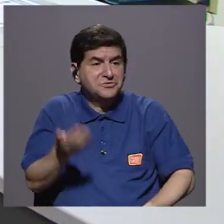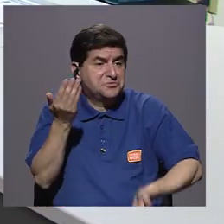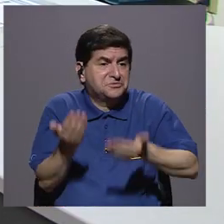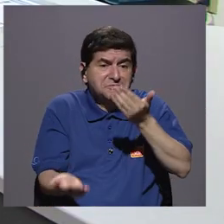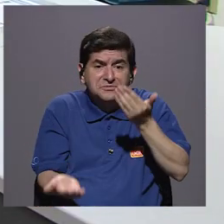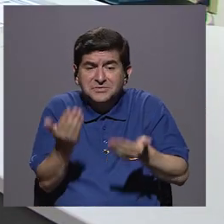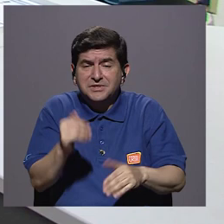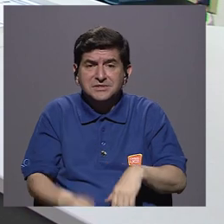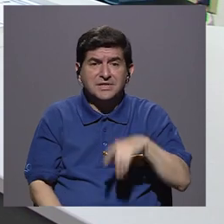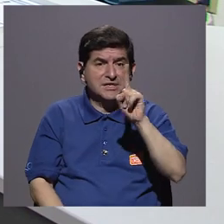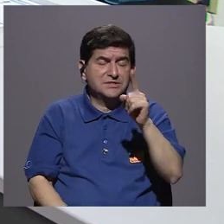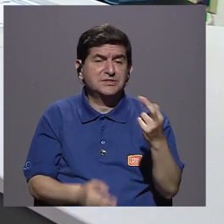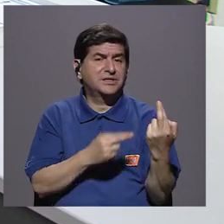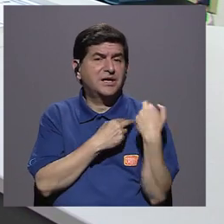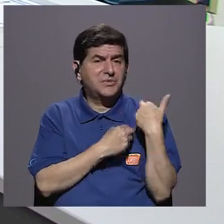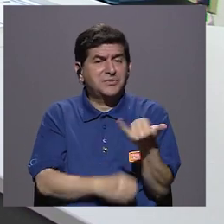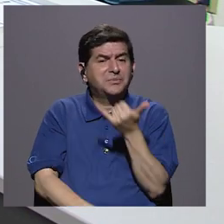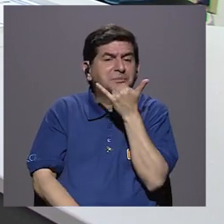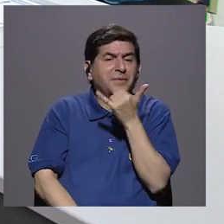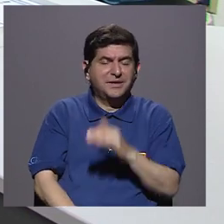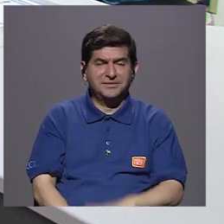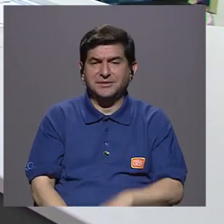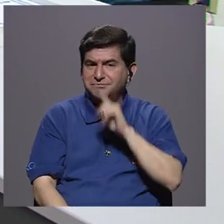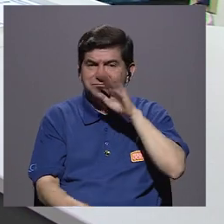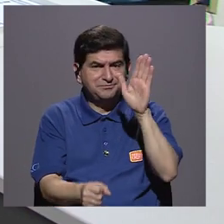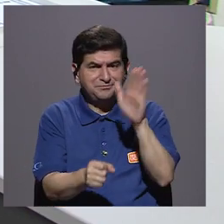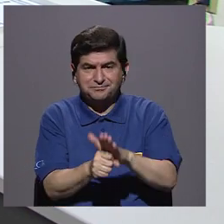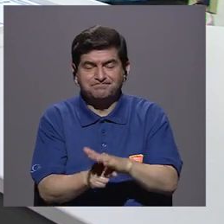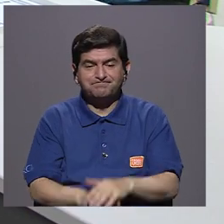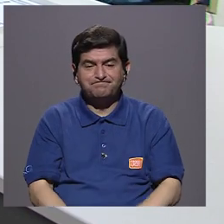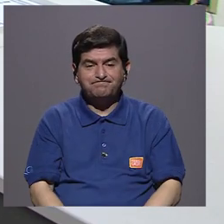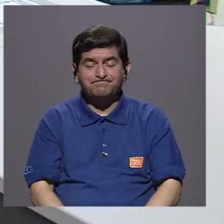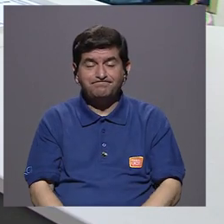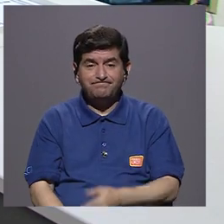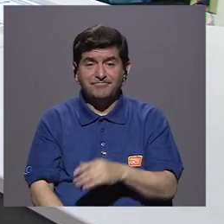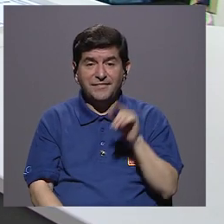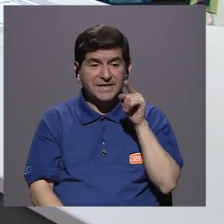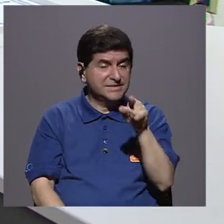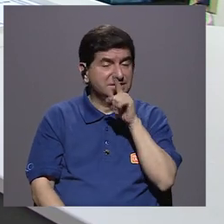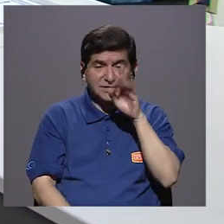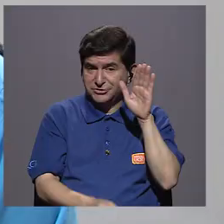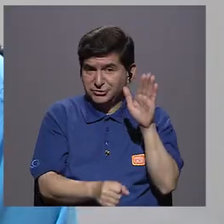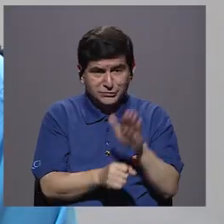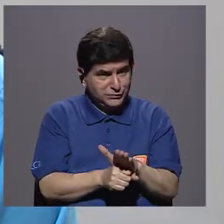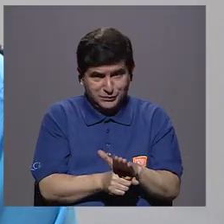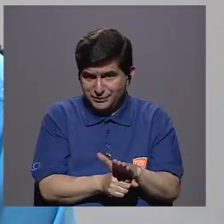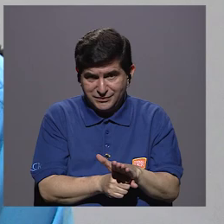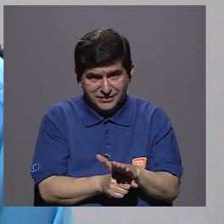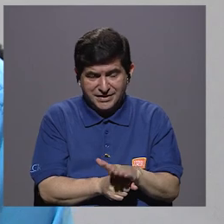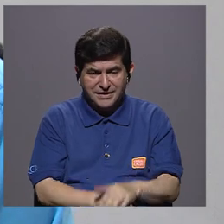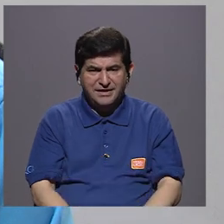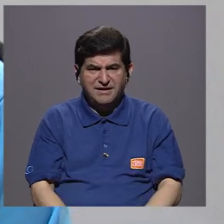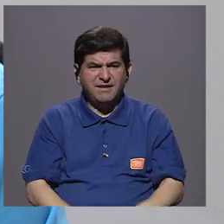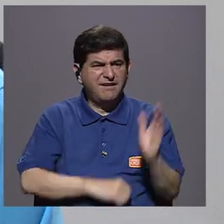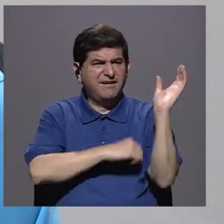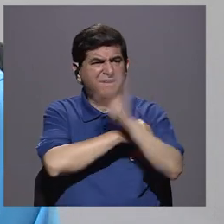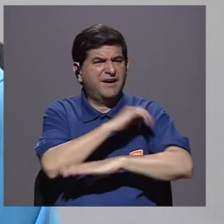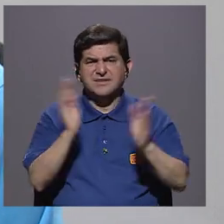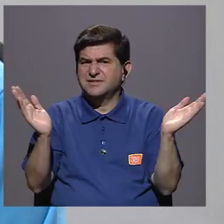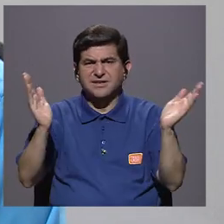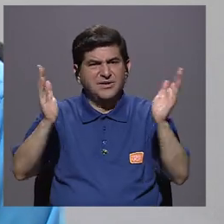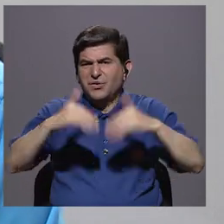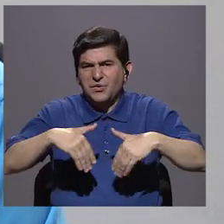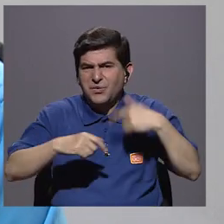en uno de estos deberes, si no lo cumplimos? Bueno, sí. Si no cumplen alguno de estos deberes, no existe una